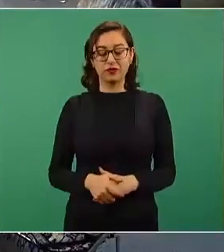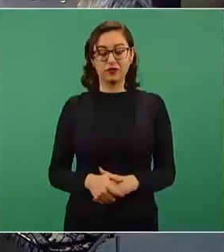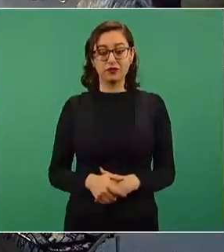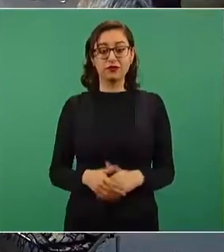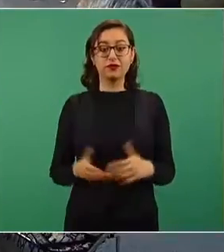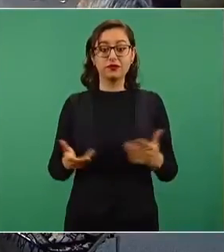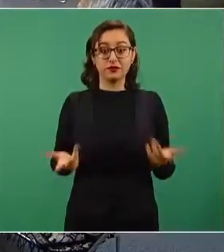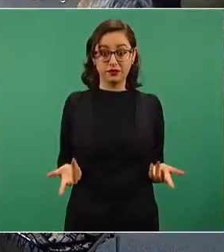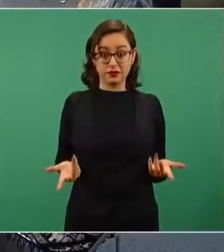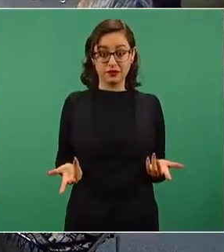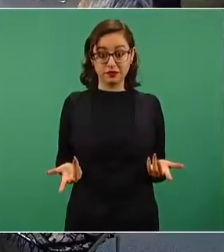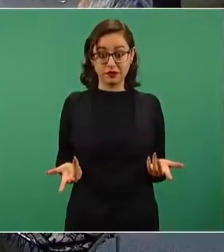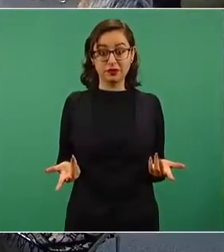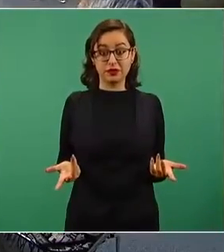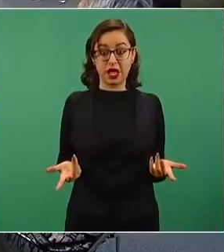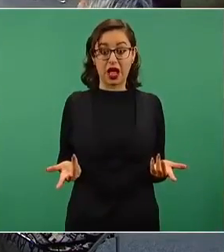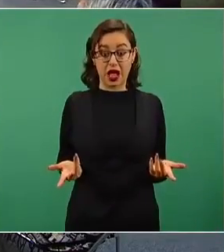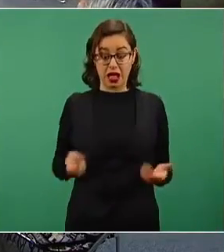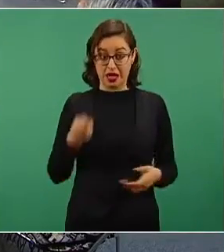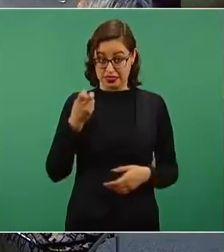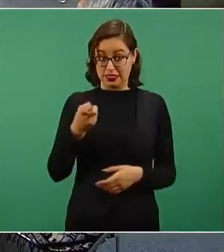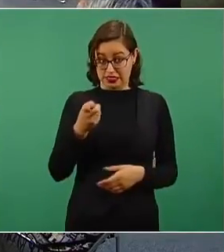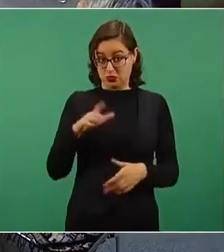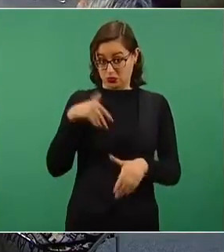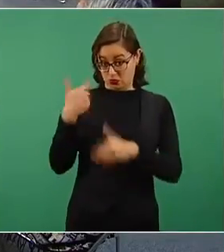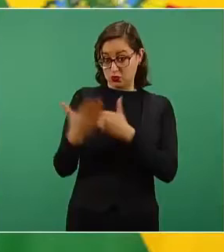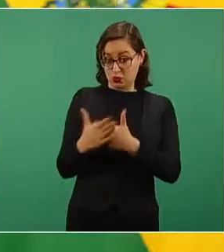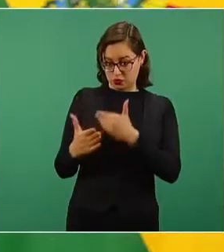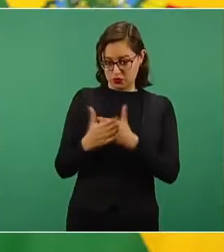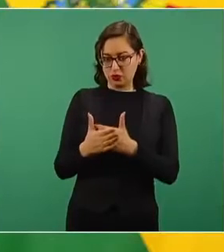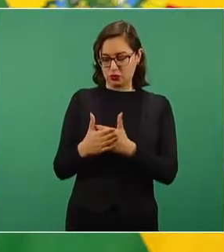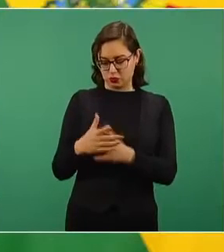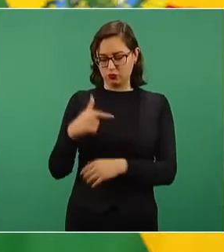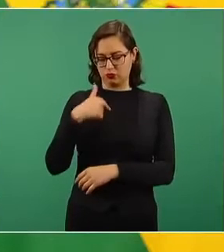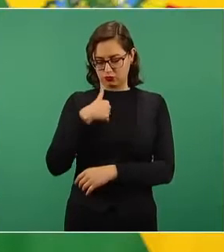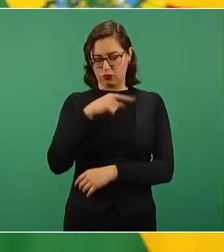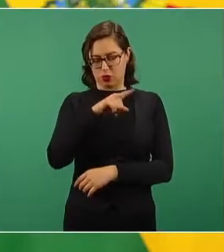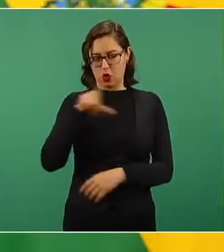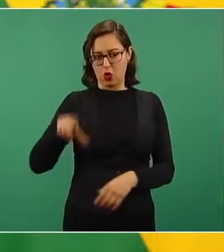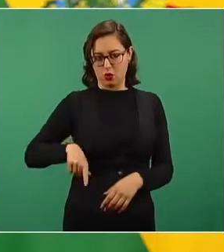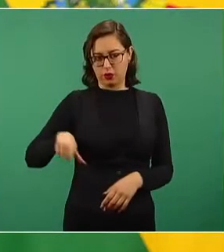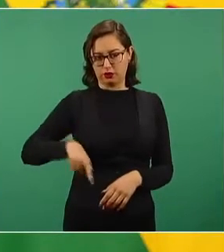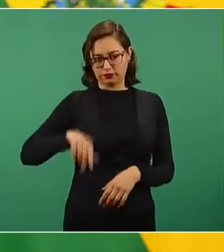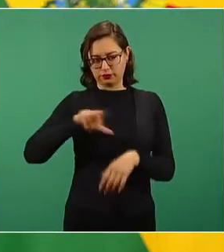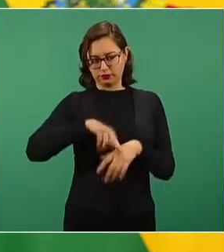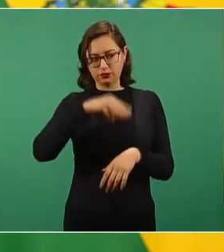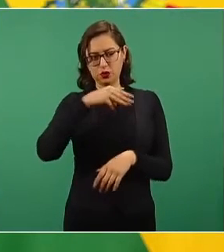Vamos de todas maneras a pedirle al gobernador Murat que nos informe,